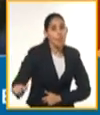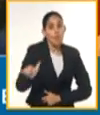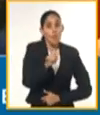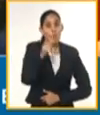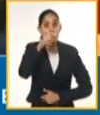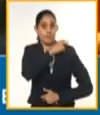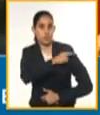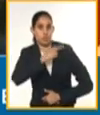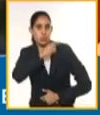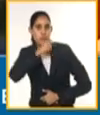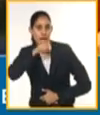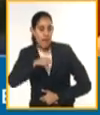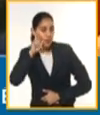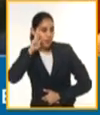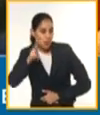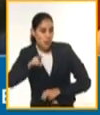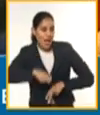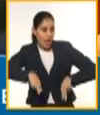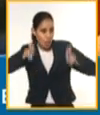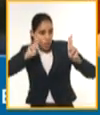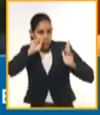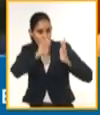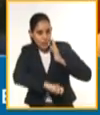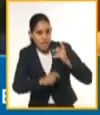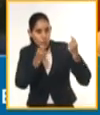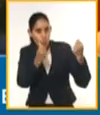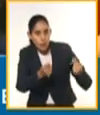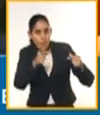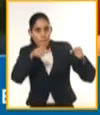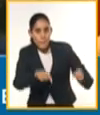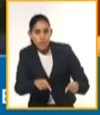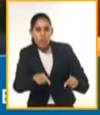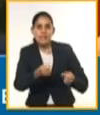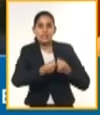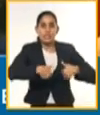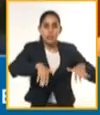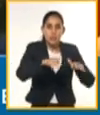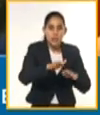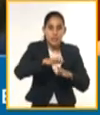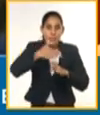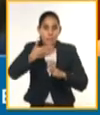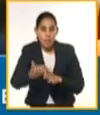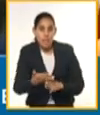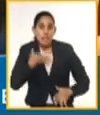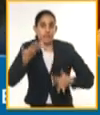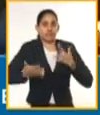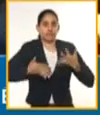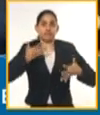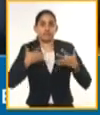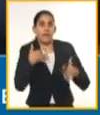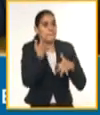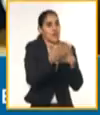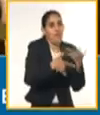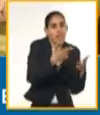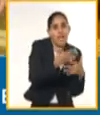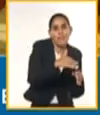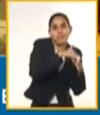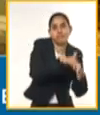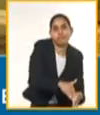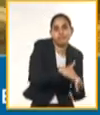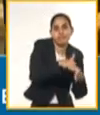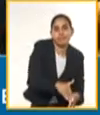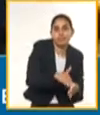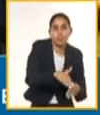a firmar un acuerdo económico con Trump. Venía precisamente a rebajar la tensión después de unos días de mucha fricción en los que Trump le había llamado dictador,